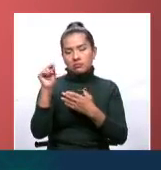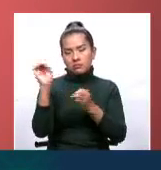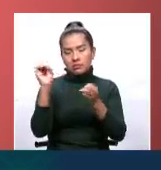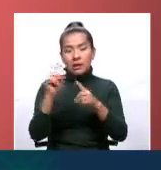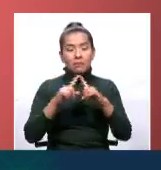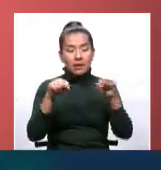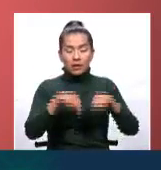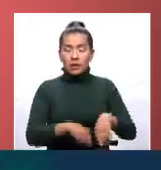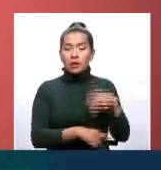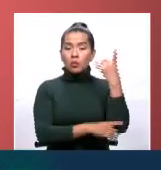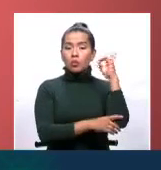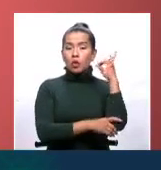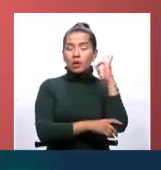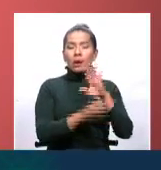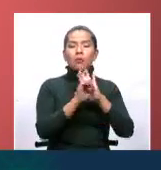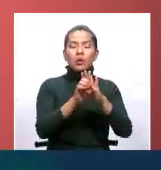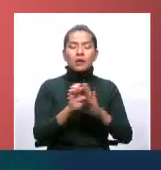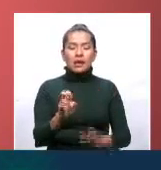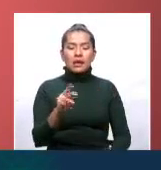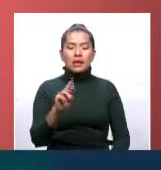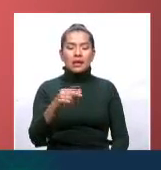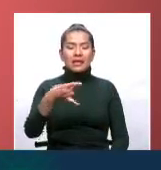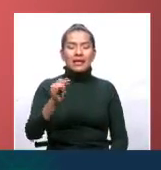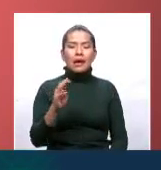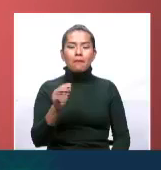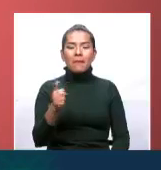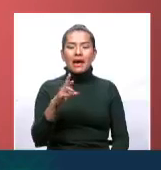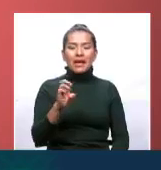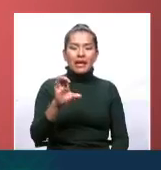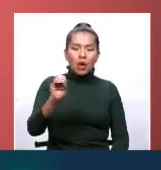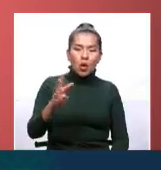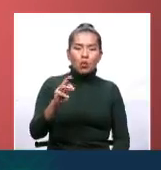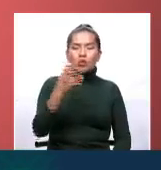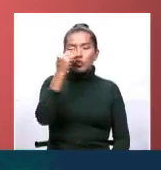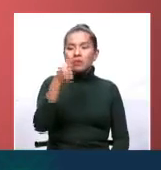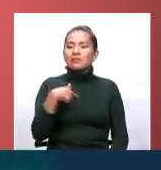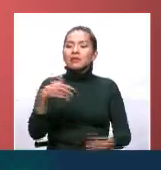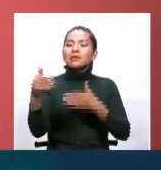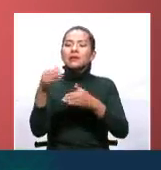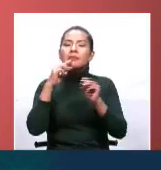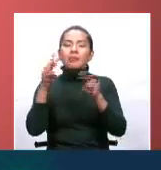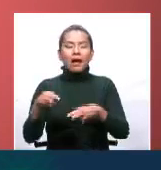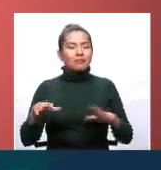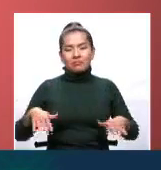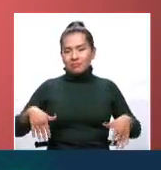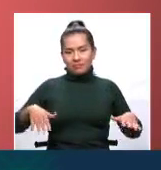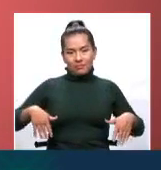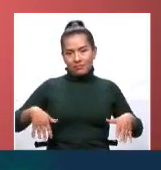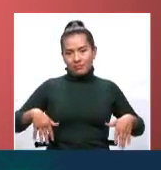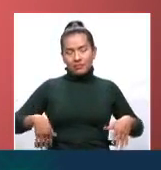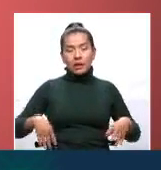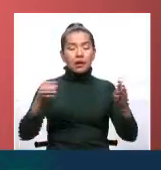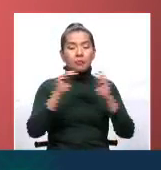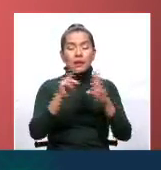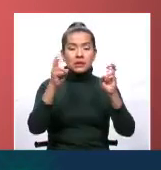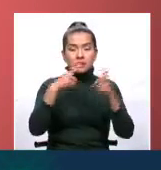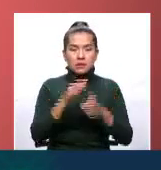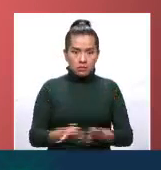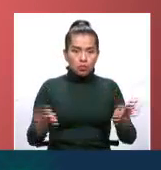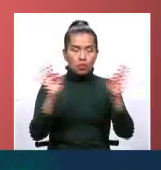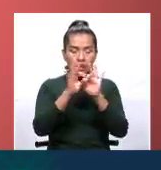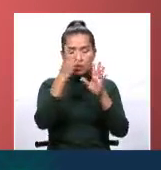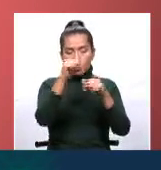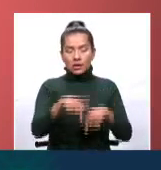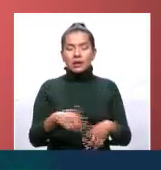no cuenta con potencial en energía mareomotriz, pues claramente no contamos con costa marítima. Es importante destacar que Bolivia